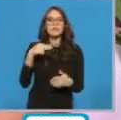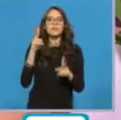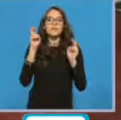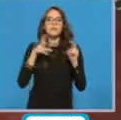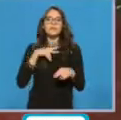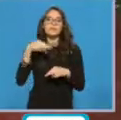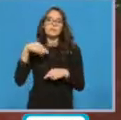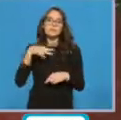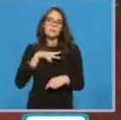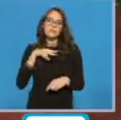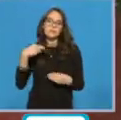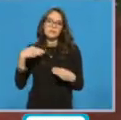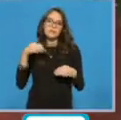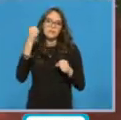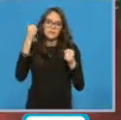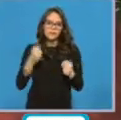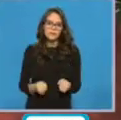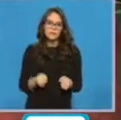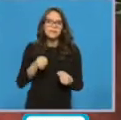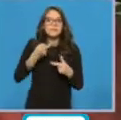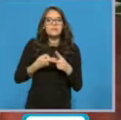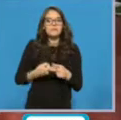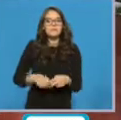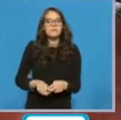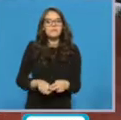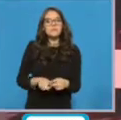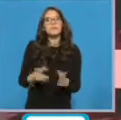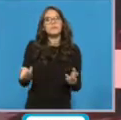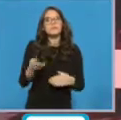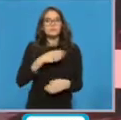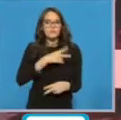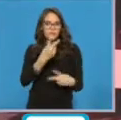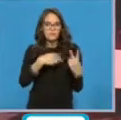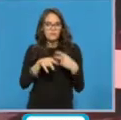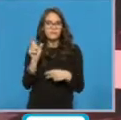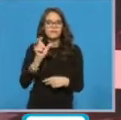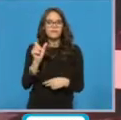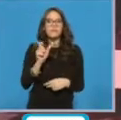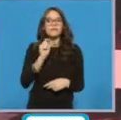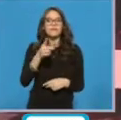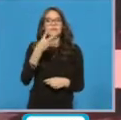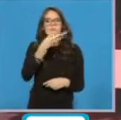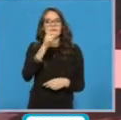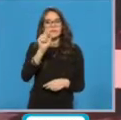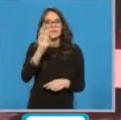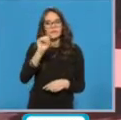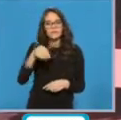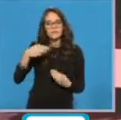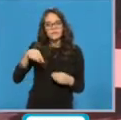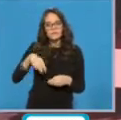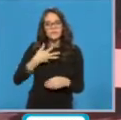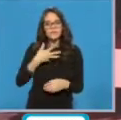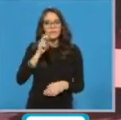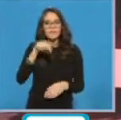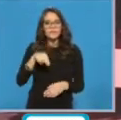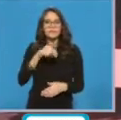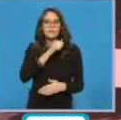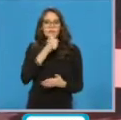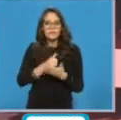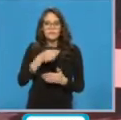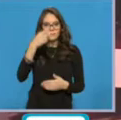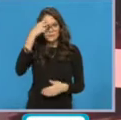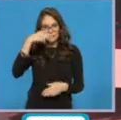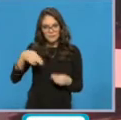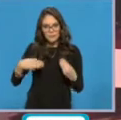Mercado Seguro surge deriva de los 329 mercados que tenemos en la Ciudad de México.